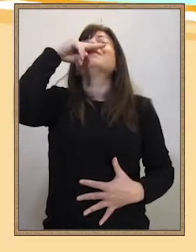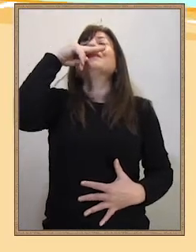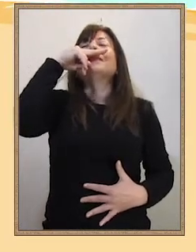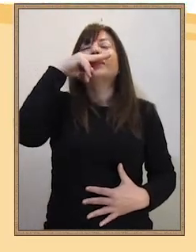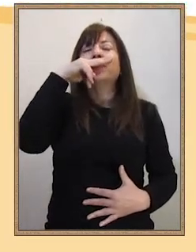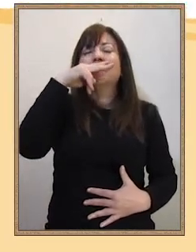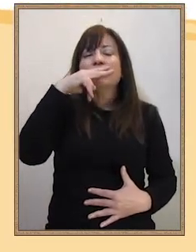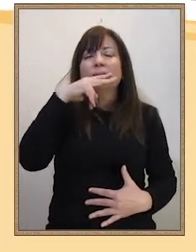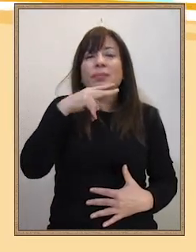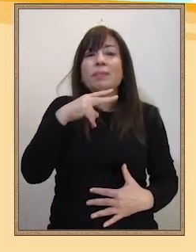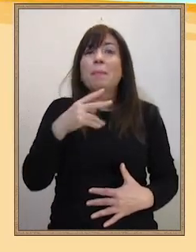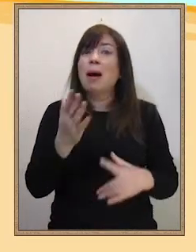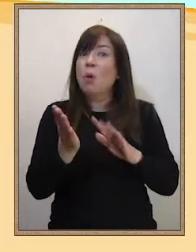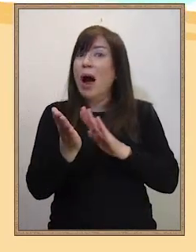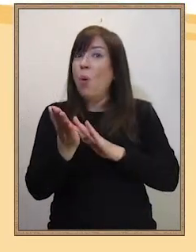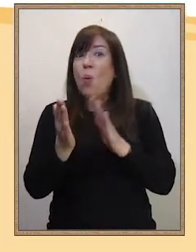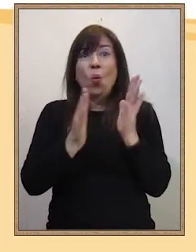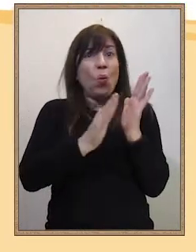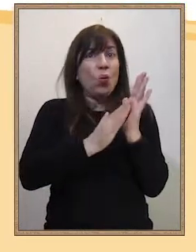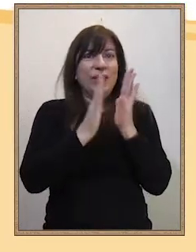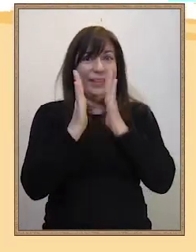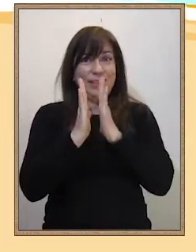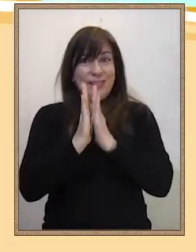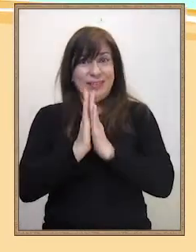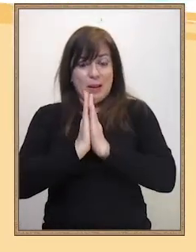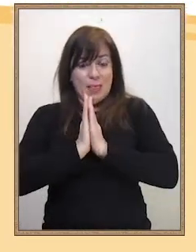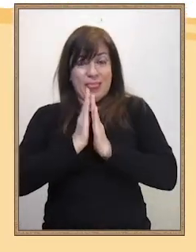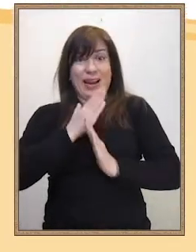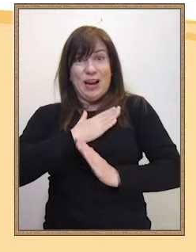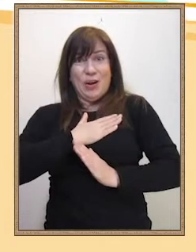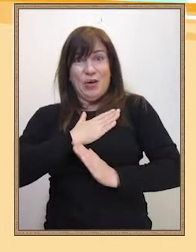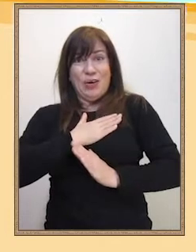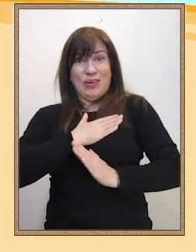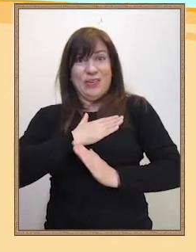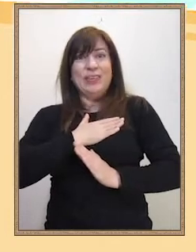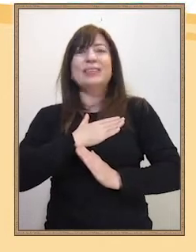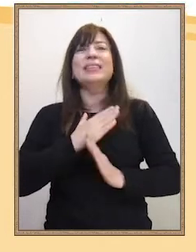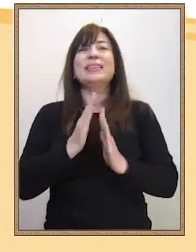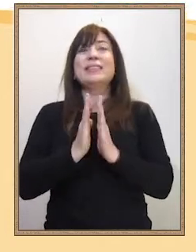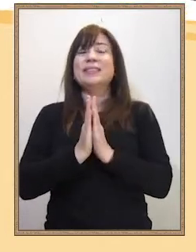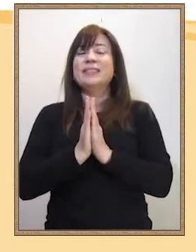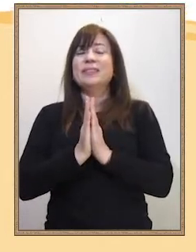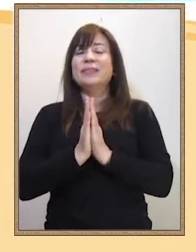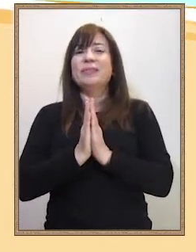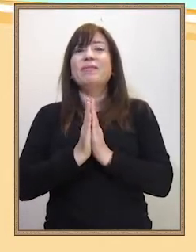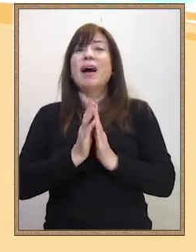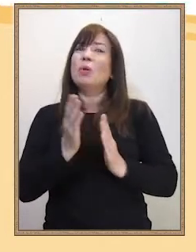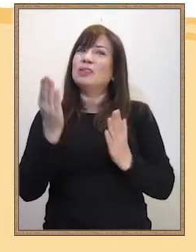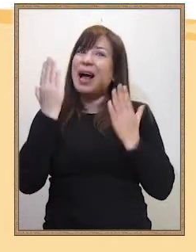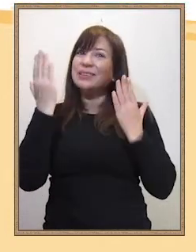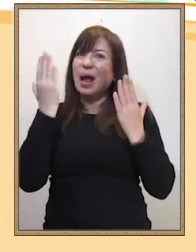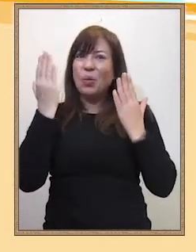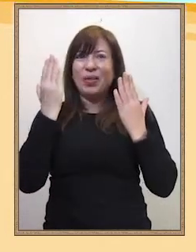exhalar. Y vamos a juntar palmas de las manos a la altura del corazón y vamos a